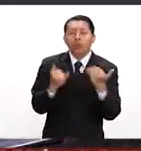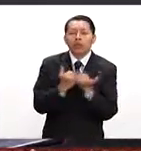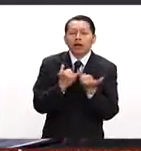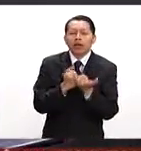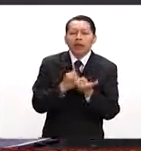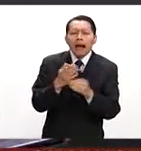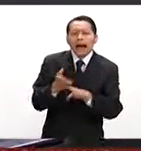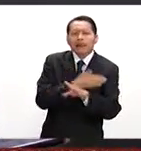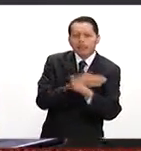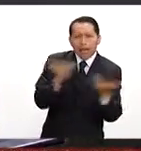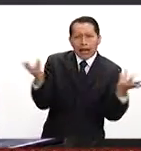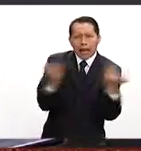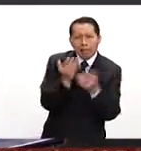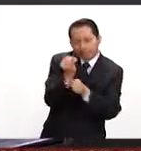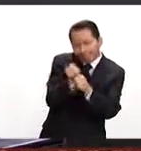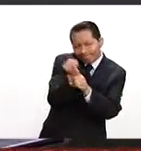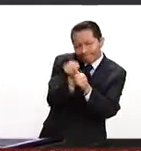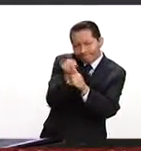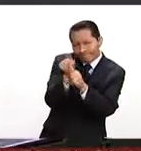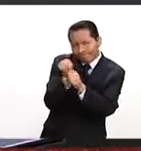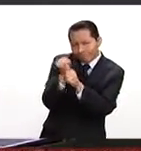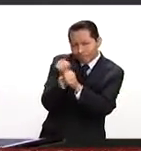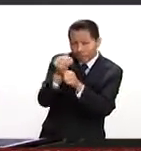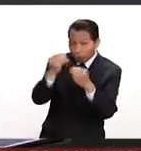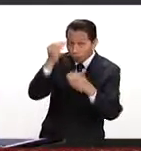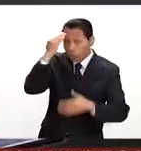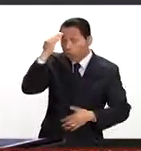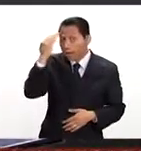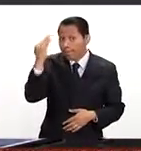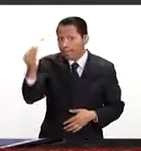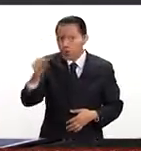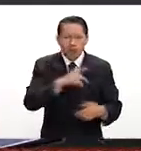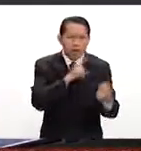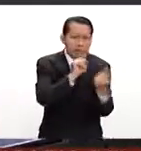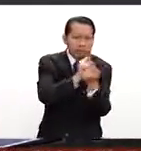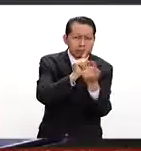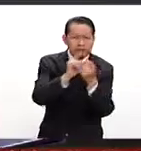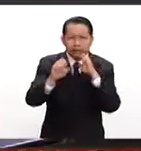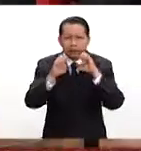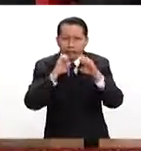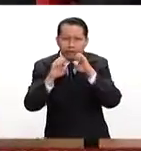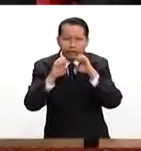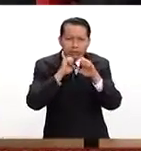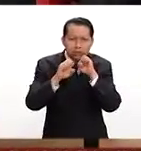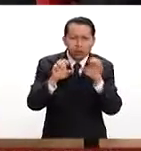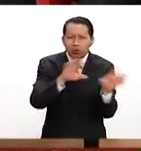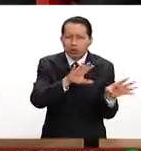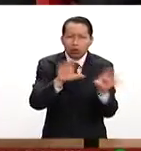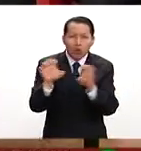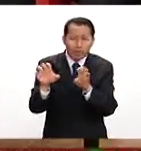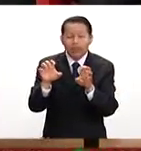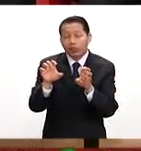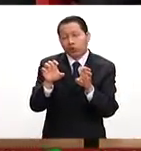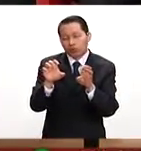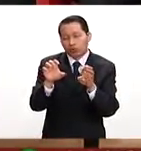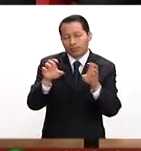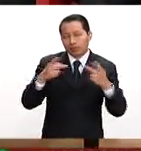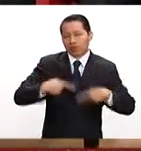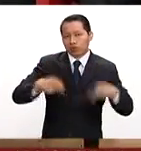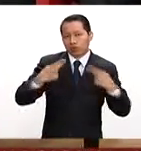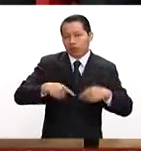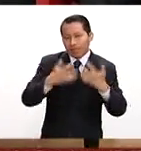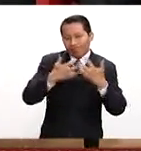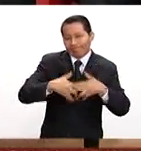fue un estudio muy rico, que nos tomó mucho tiempo porque entrevistamos a profundidad a más de 900 micro y pequeños